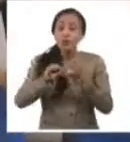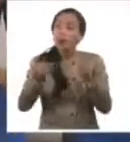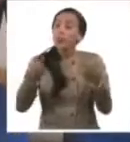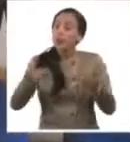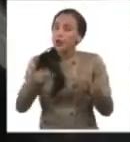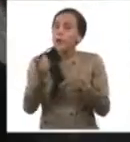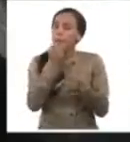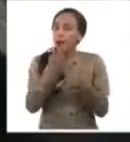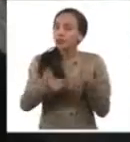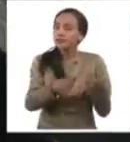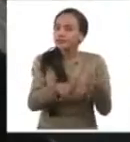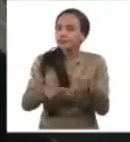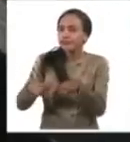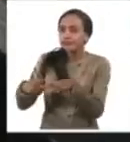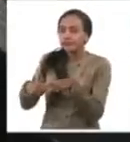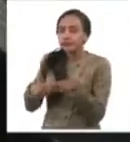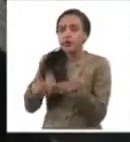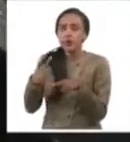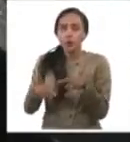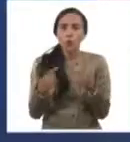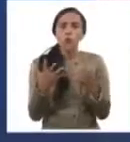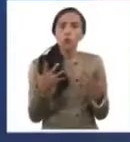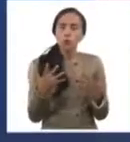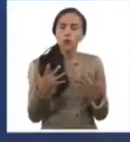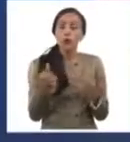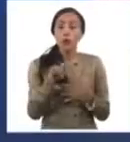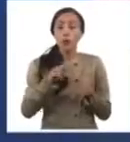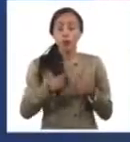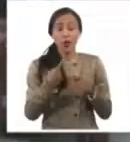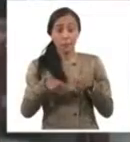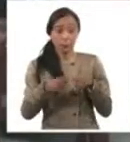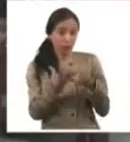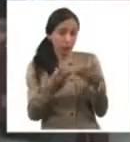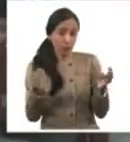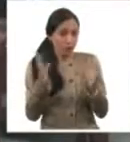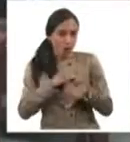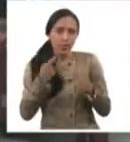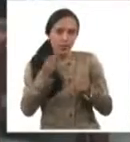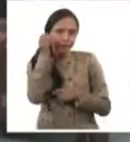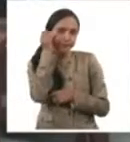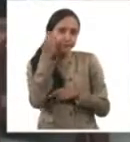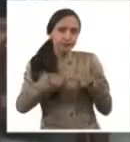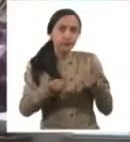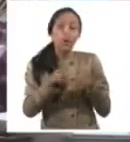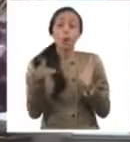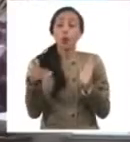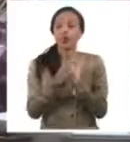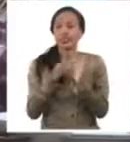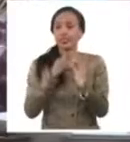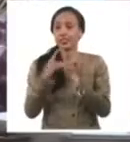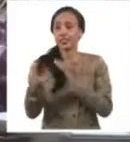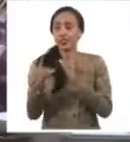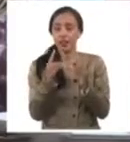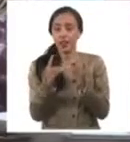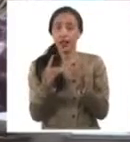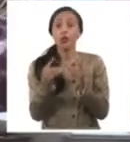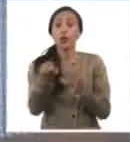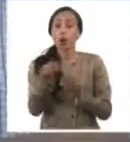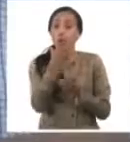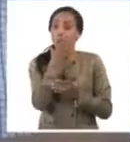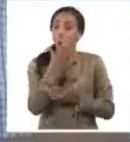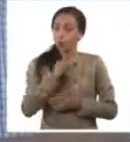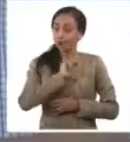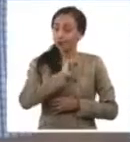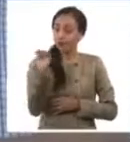las producciones con herramientas de mano a partir del déficit de materia prima. En la tarde dialogó con jóvenes graduados con títulos de oro de